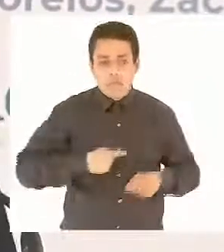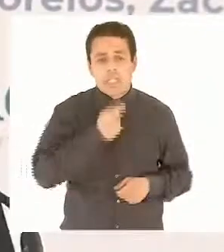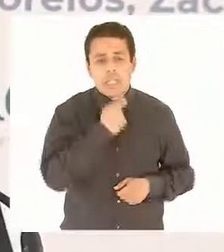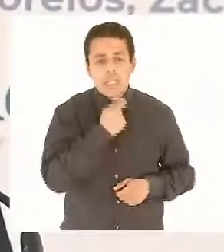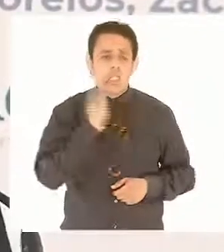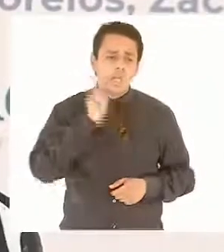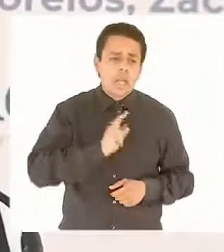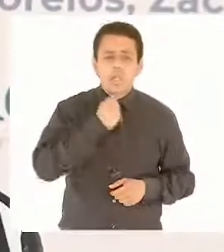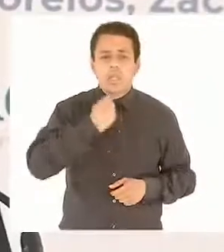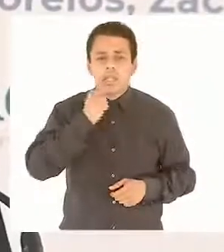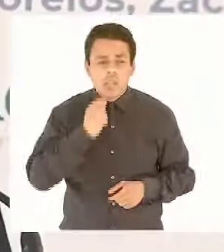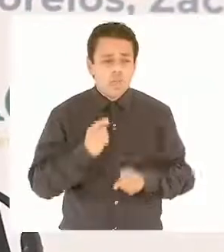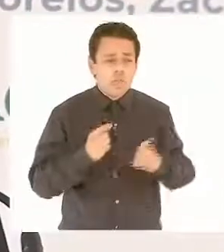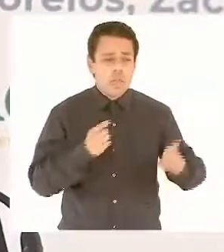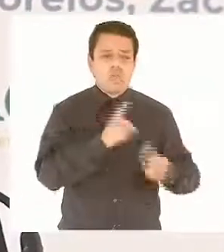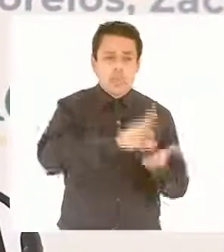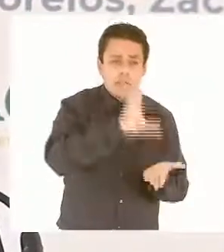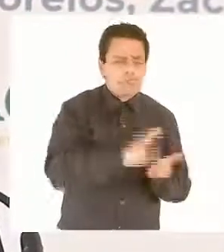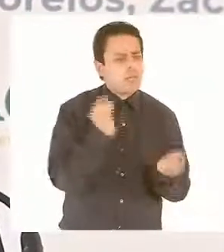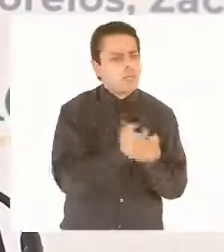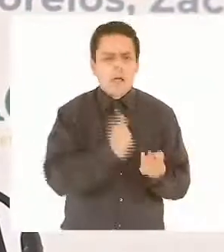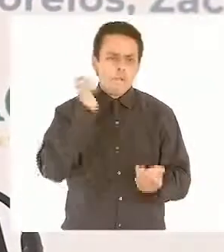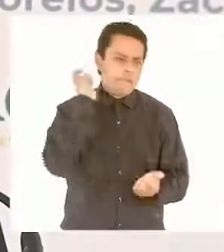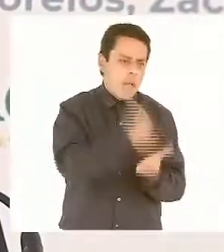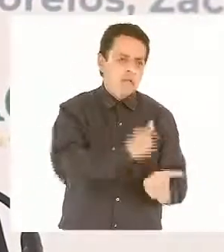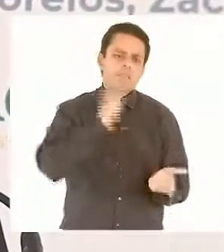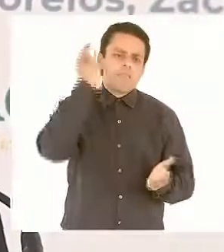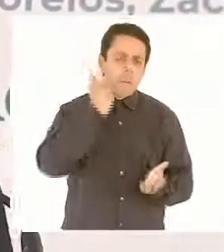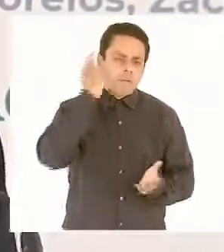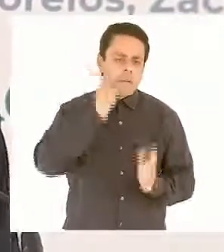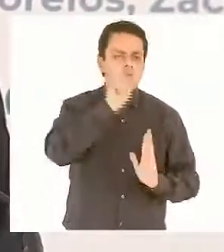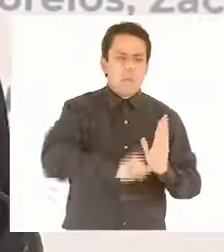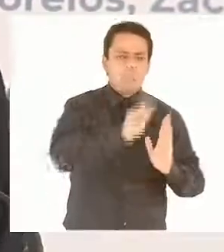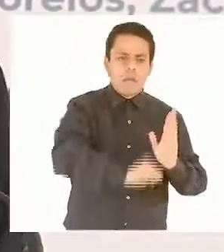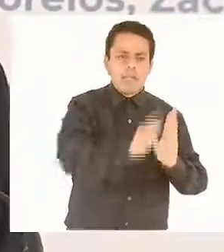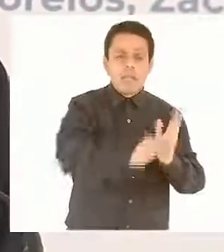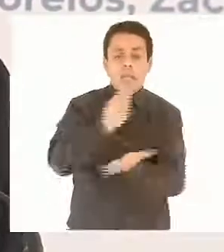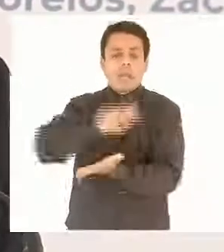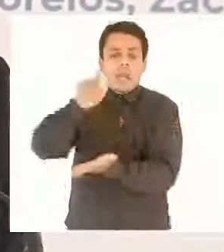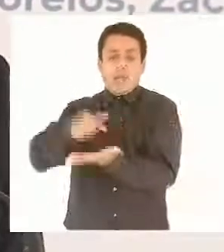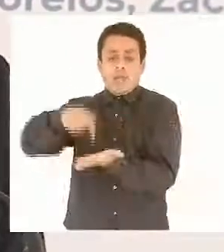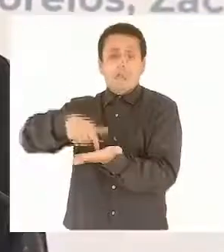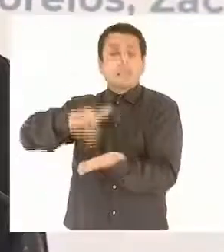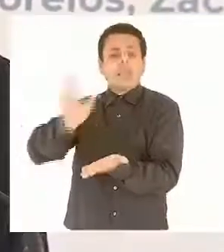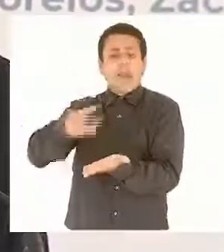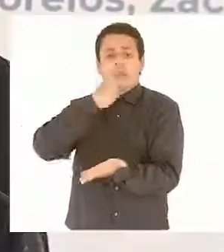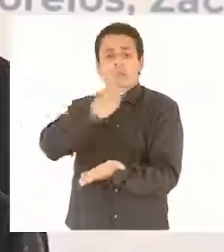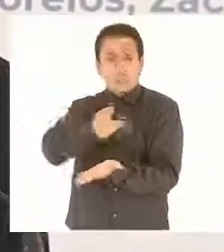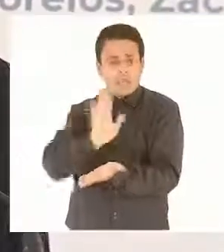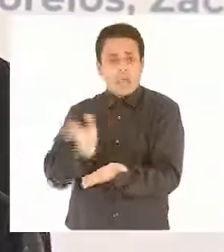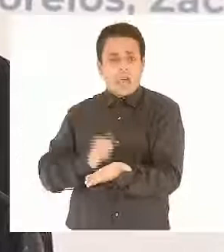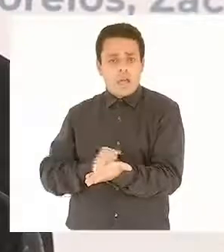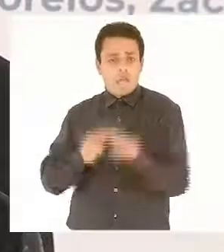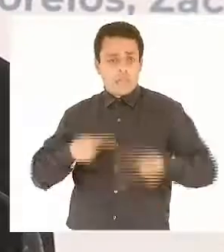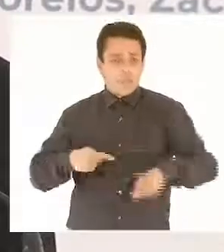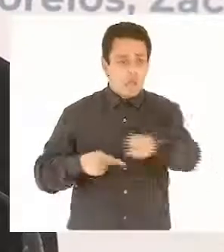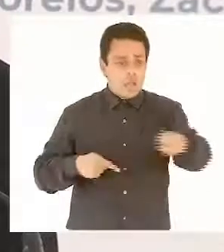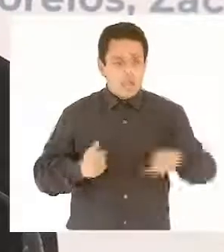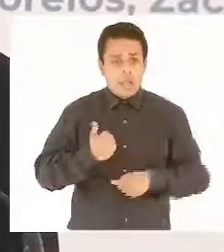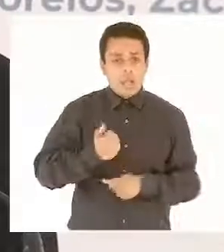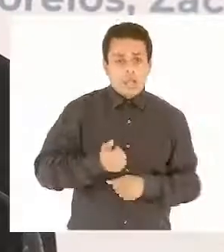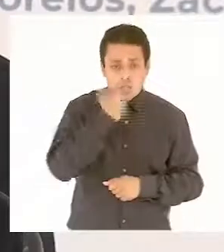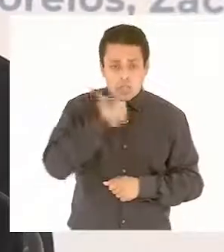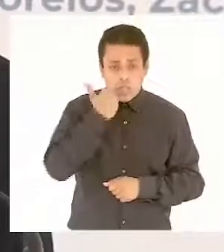discapacidad también a recibir una pensión. Ya está en la Constitución el derecho de los estudiantes a recibir